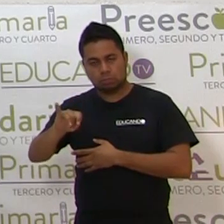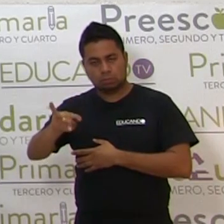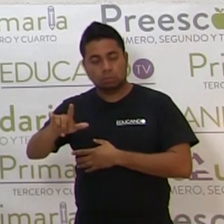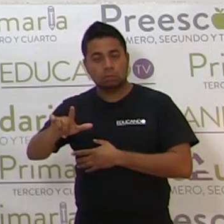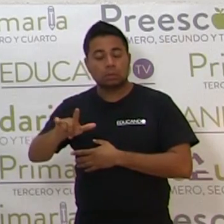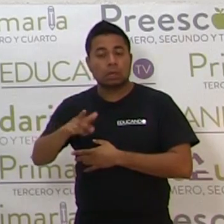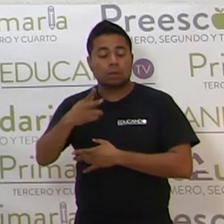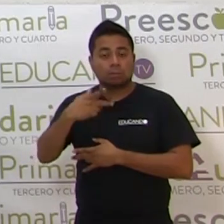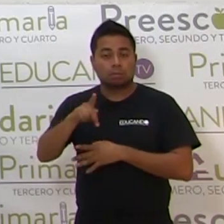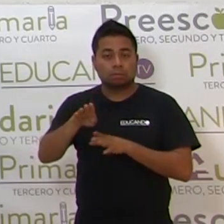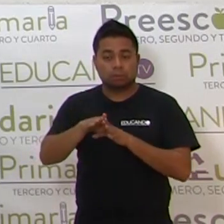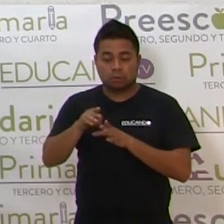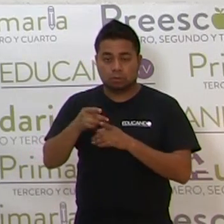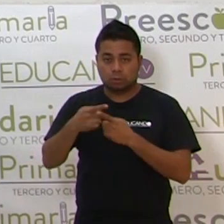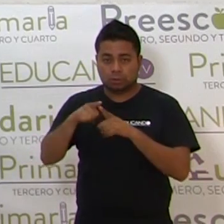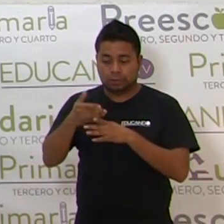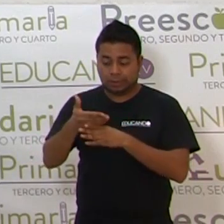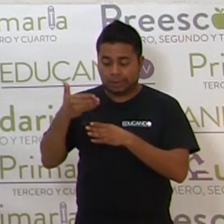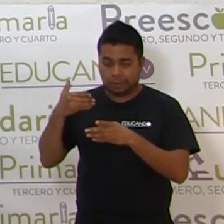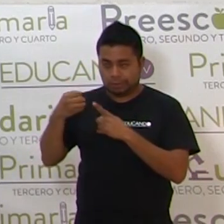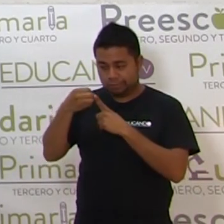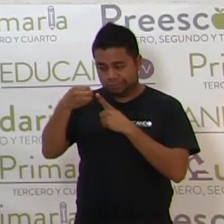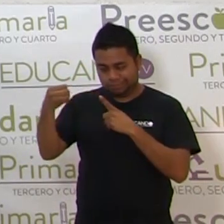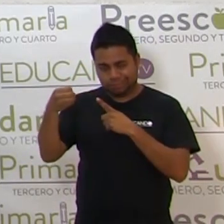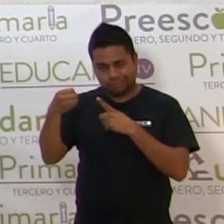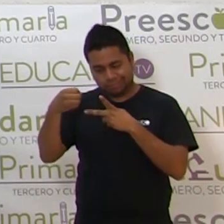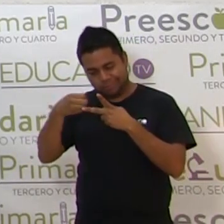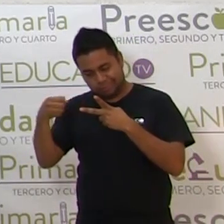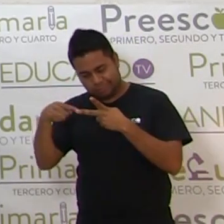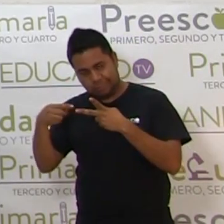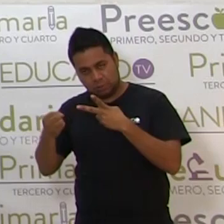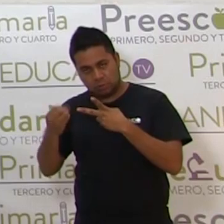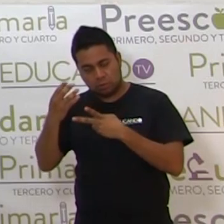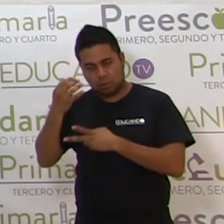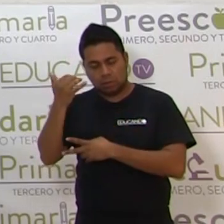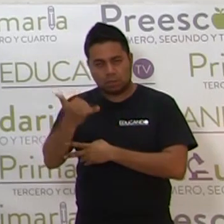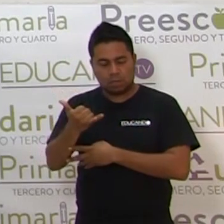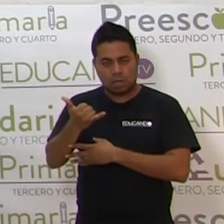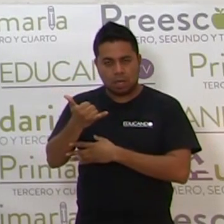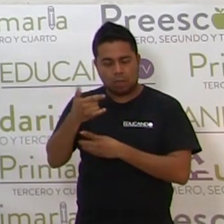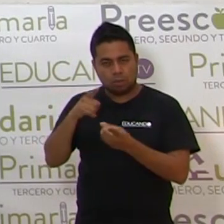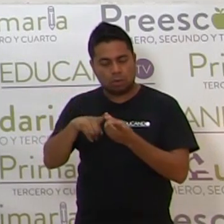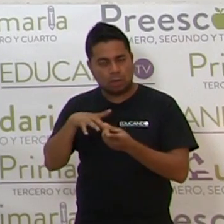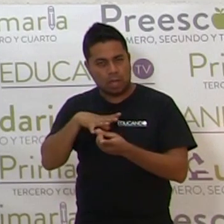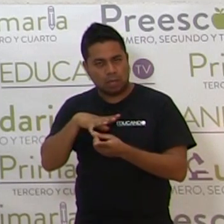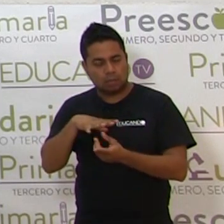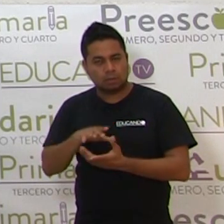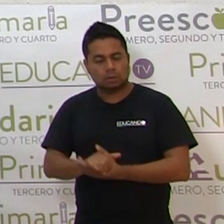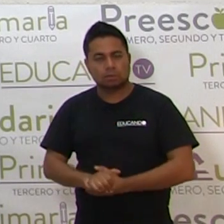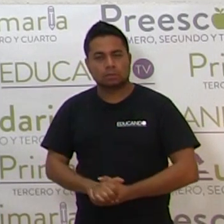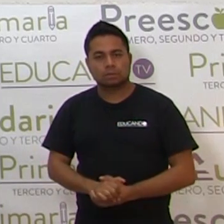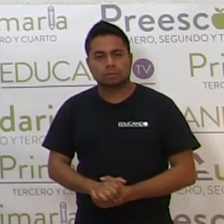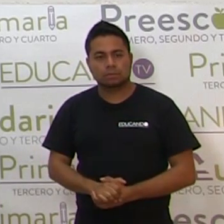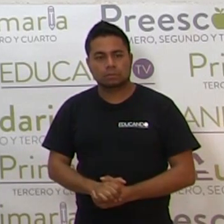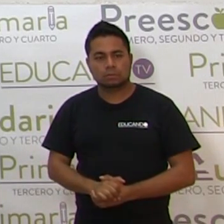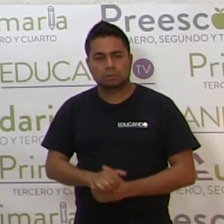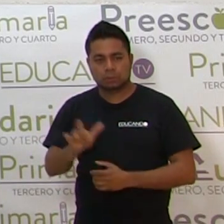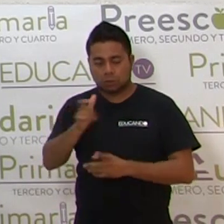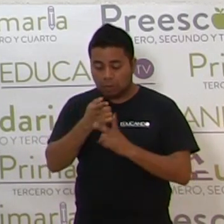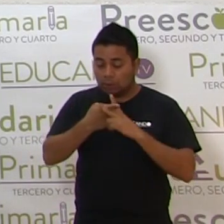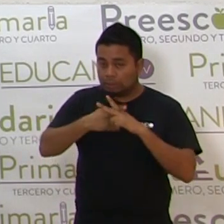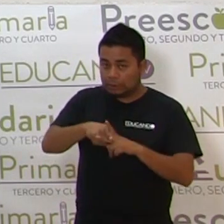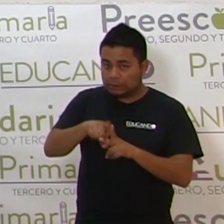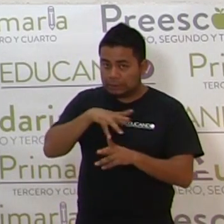a diferencia del verso anterior, la Y, ¿en dónde se encuentra? Se encuentra al